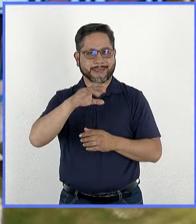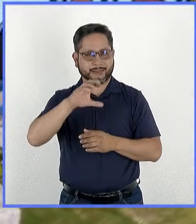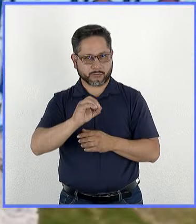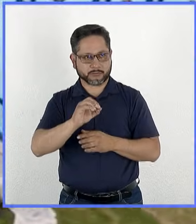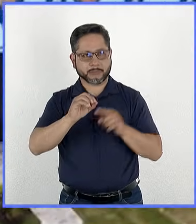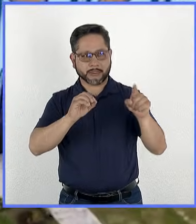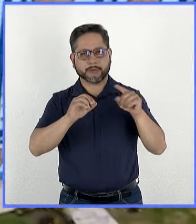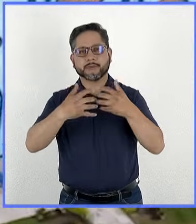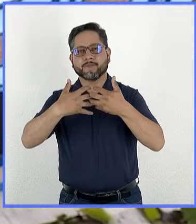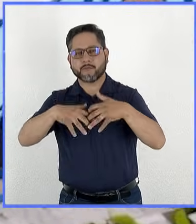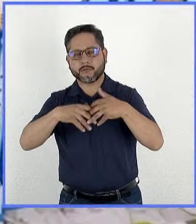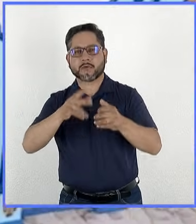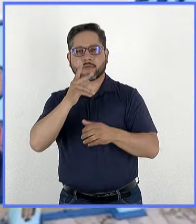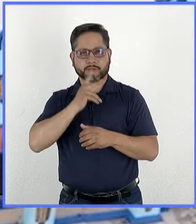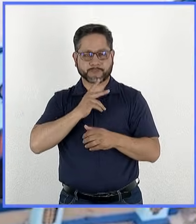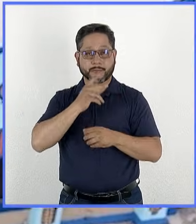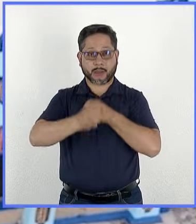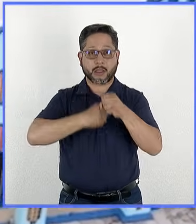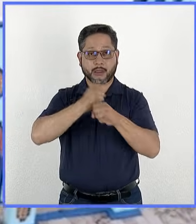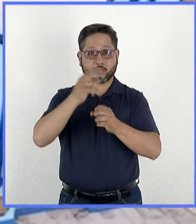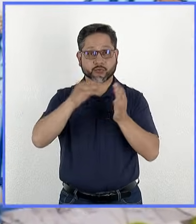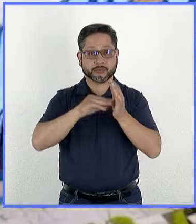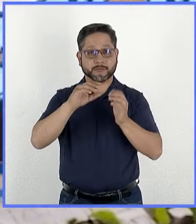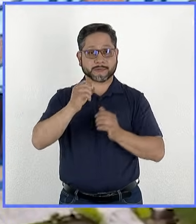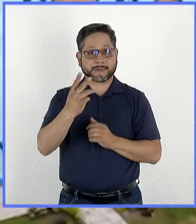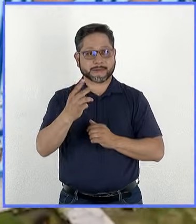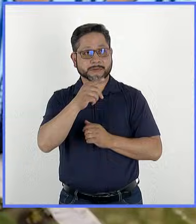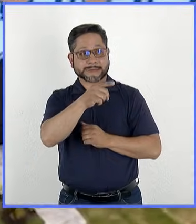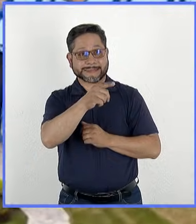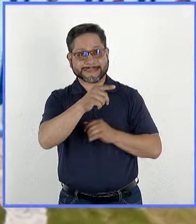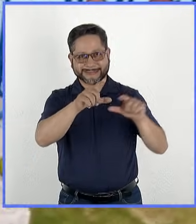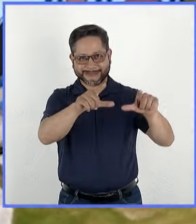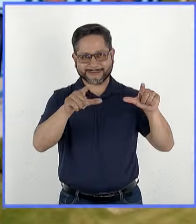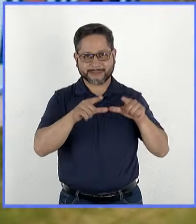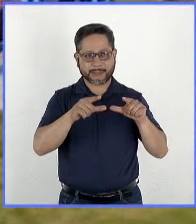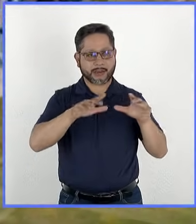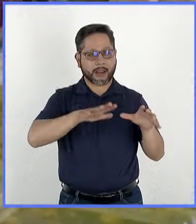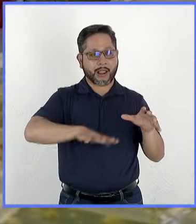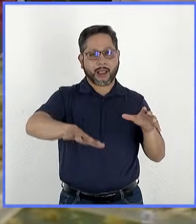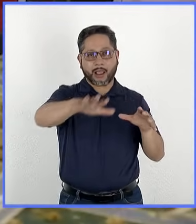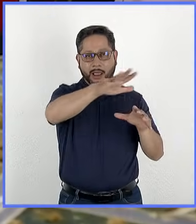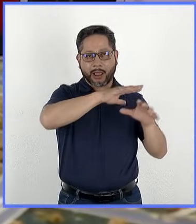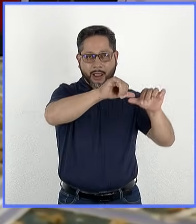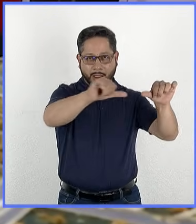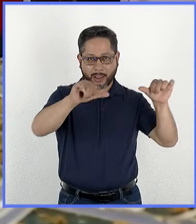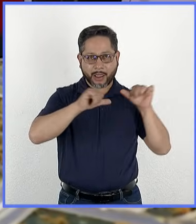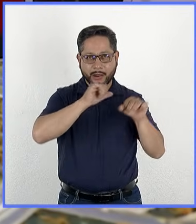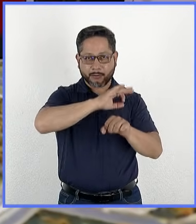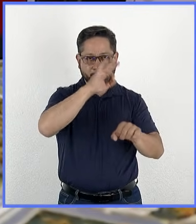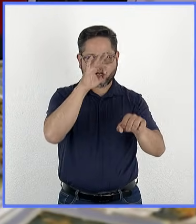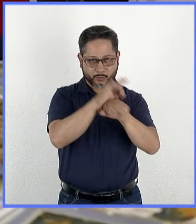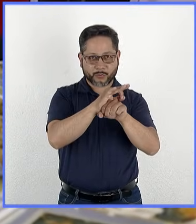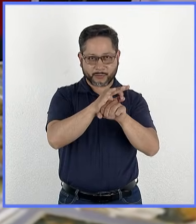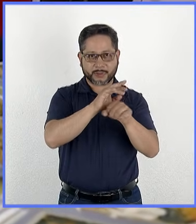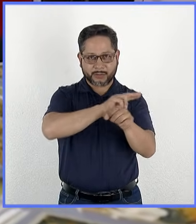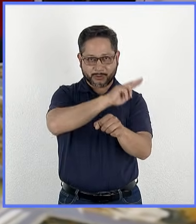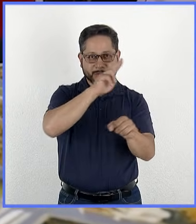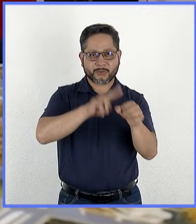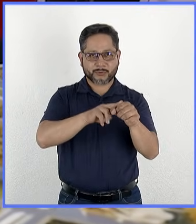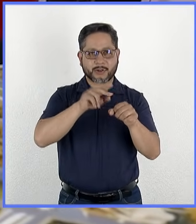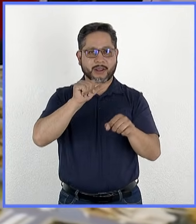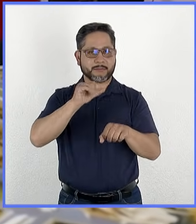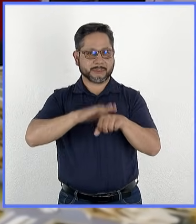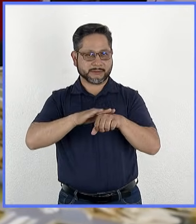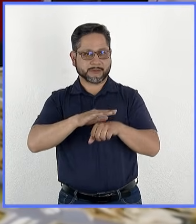A partir del año 2003, la Vega Escondida fue declarada como área natural protegida por el gobierno de Tampico y la